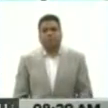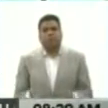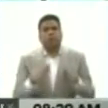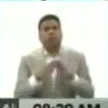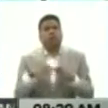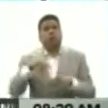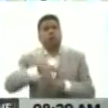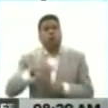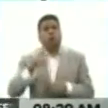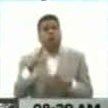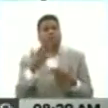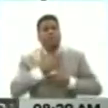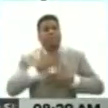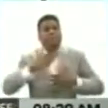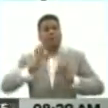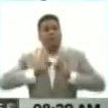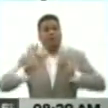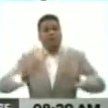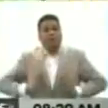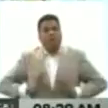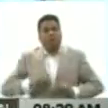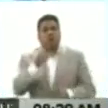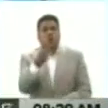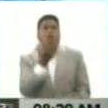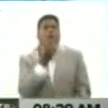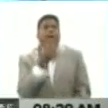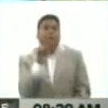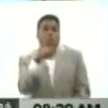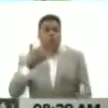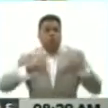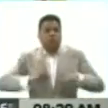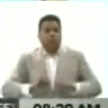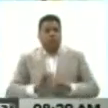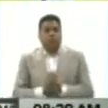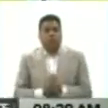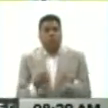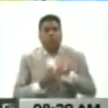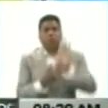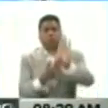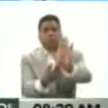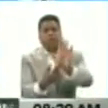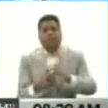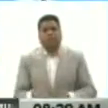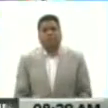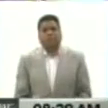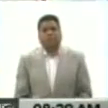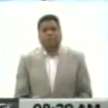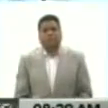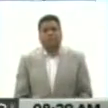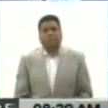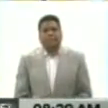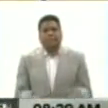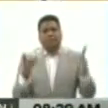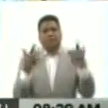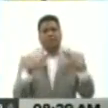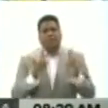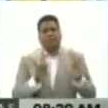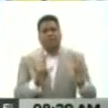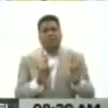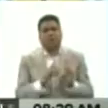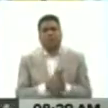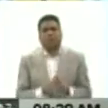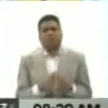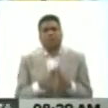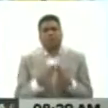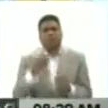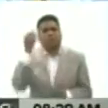no está físicamente, pero tú eres ejemplo. Él lo decía, tú eres un hijo de él y lo demostraste además queriendo salir adelante, pensando en todo lo que